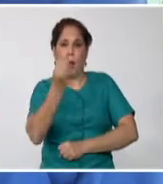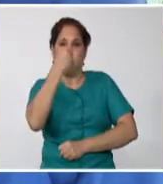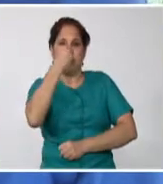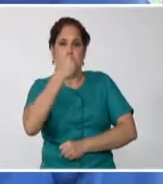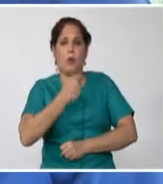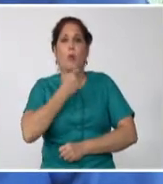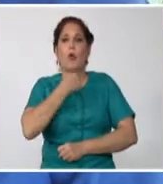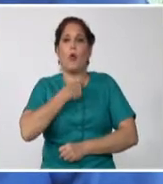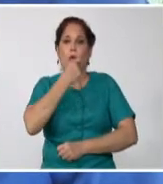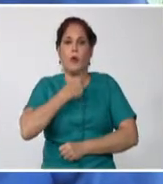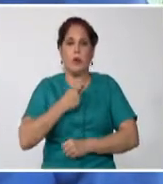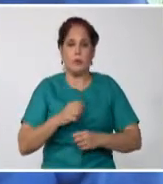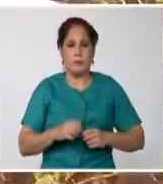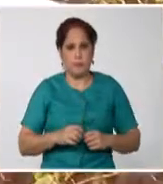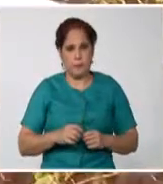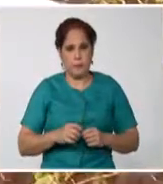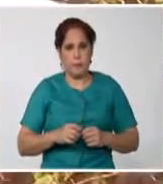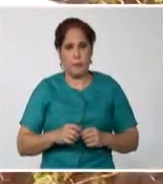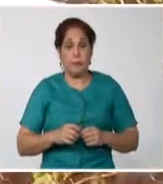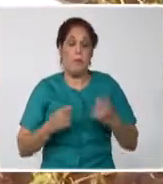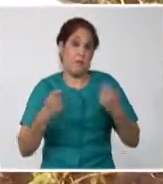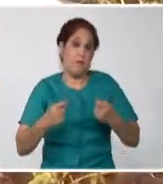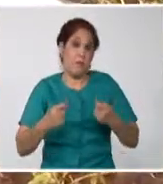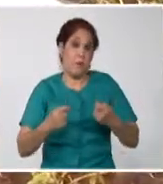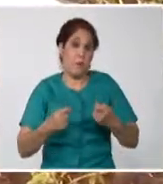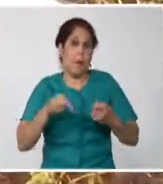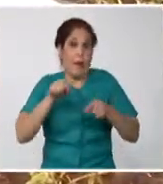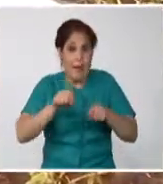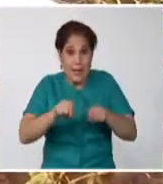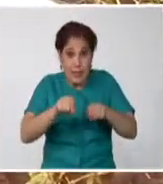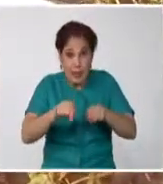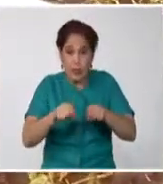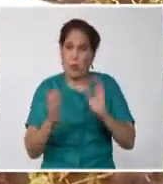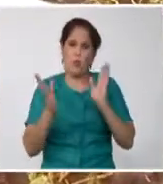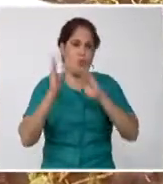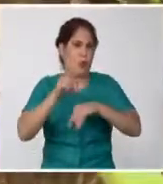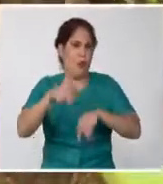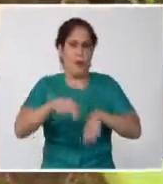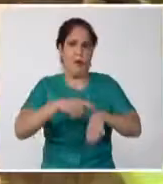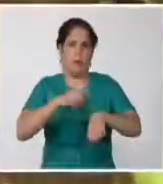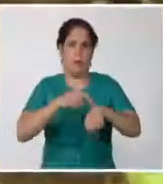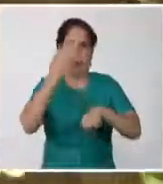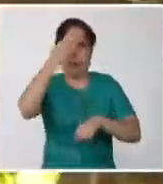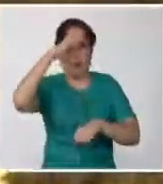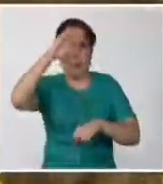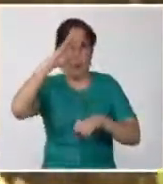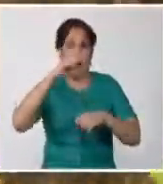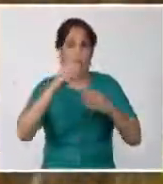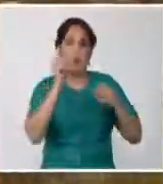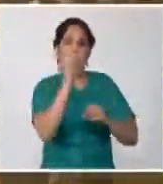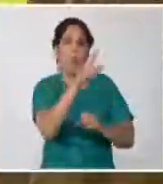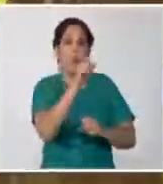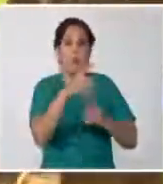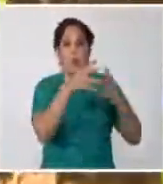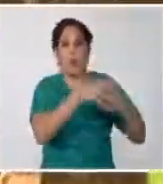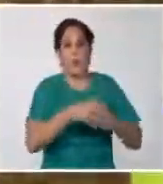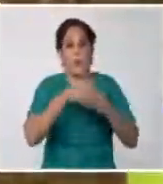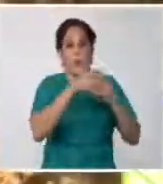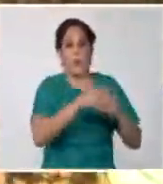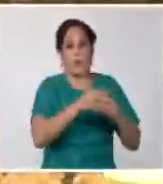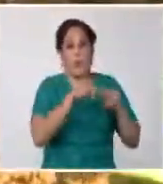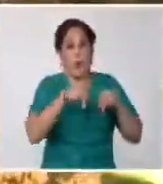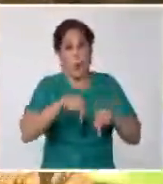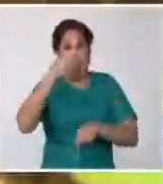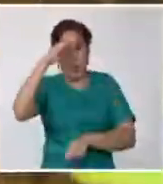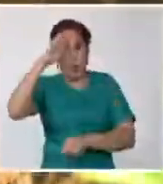insectos, para controlarlo, y ese atrayente, esa ferromona, la adquirió una empresa norteamericana y ya el país no